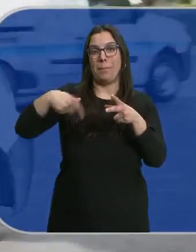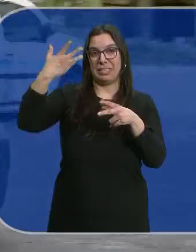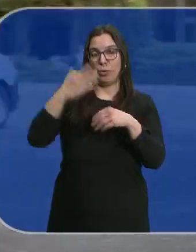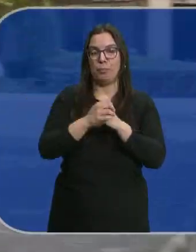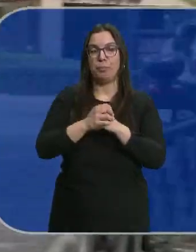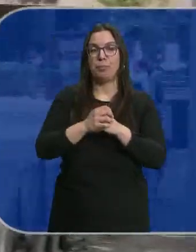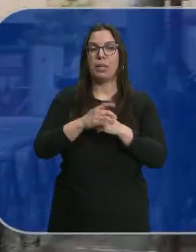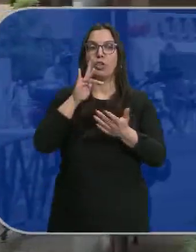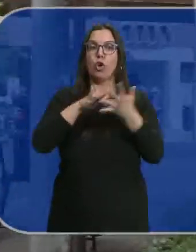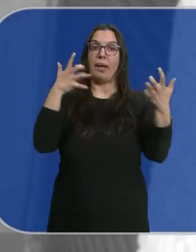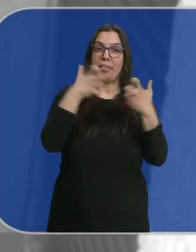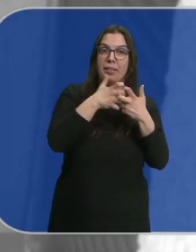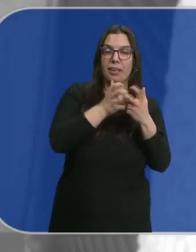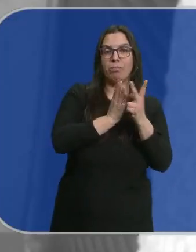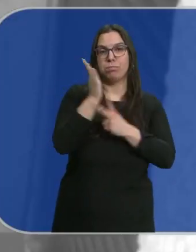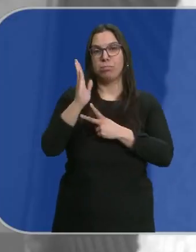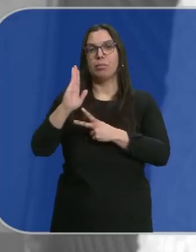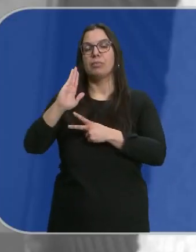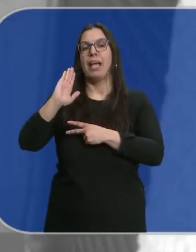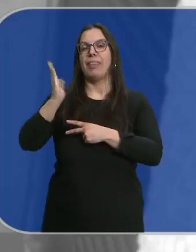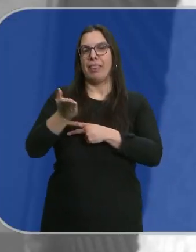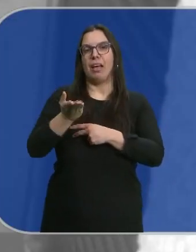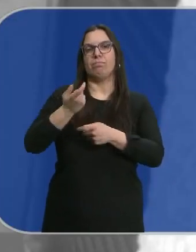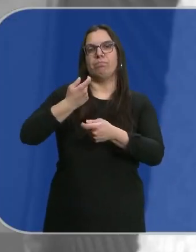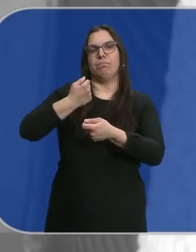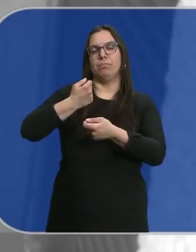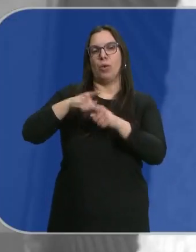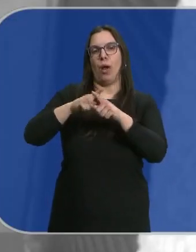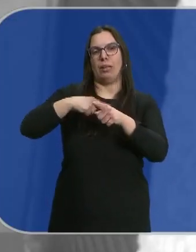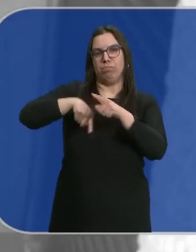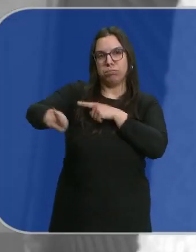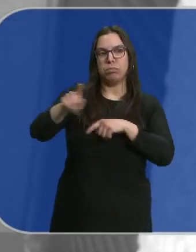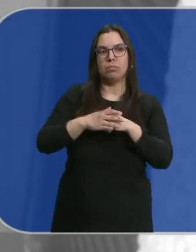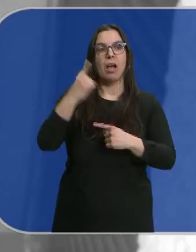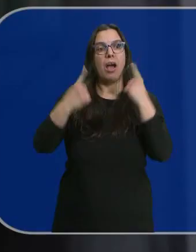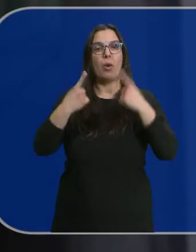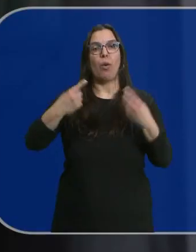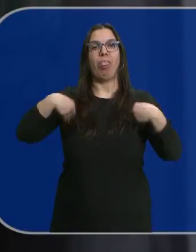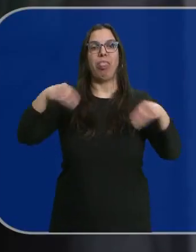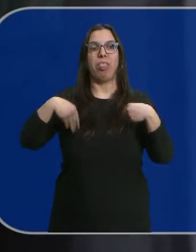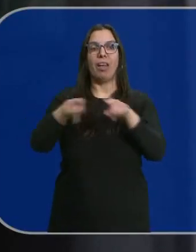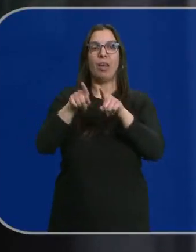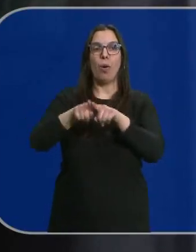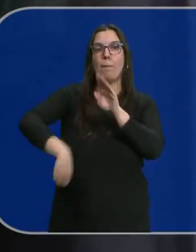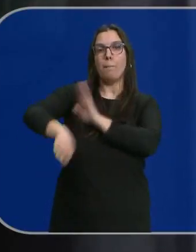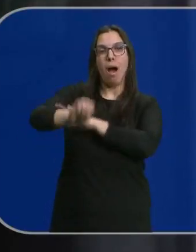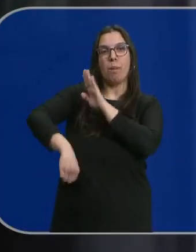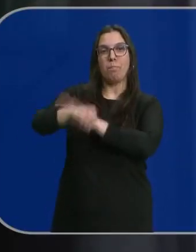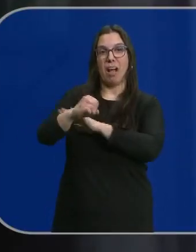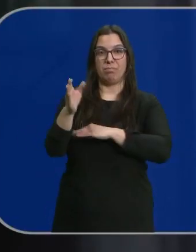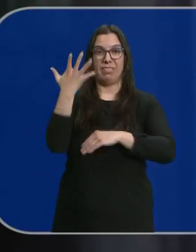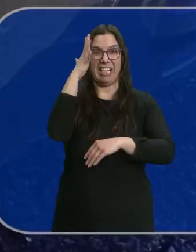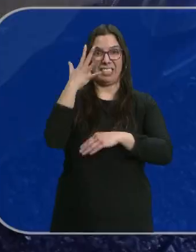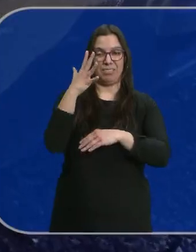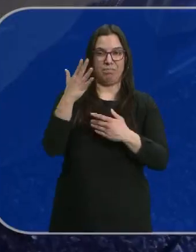los accidentes y por otro los daños intencionados. Se divierten dándole patadas a los espejos retrovisores en algunas calles